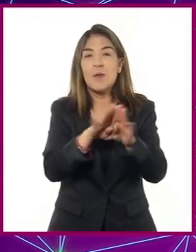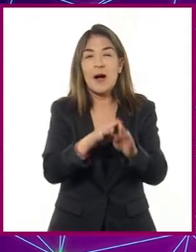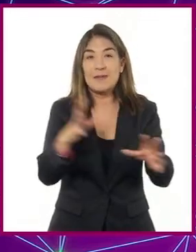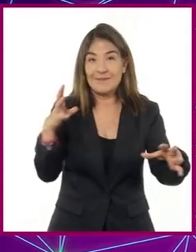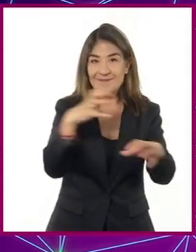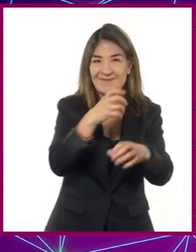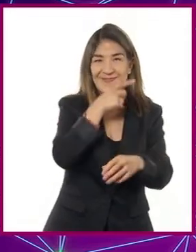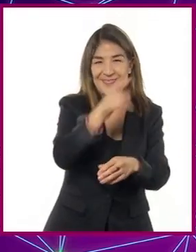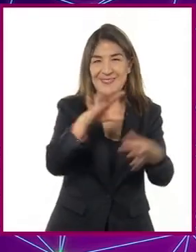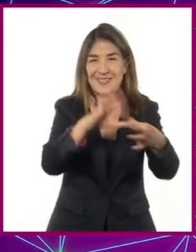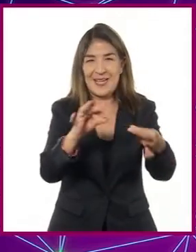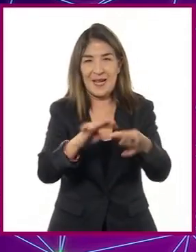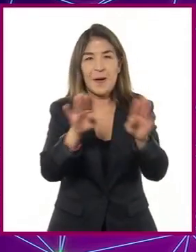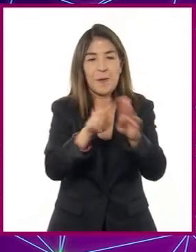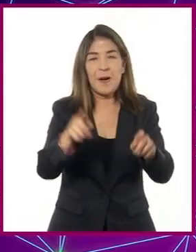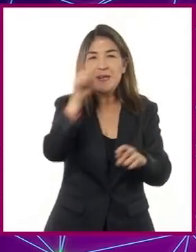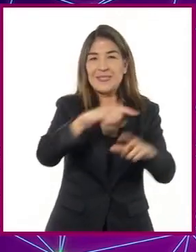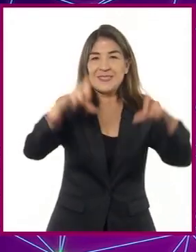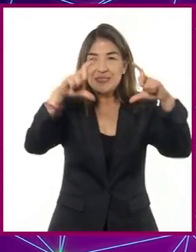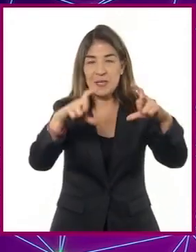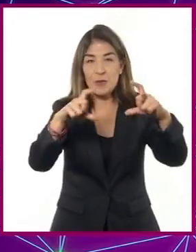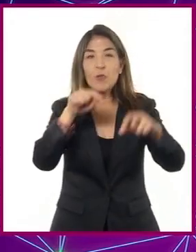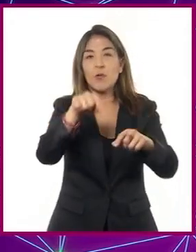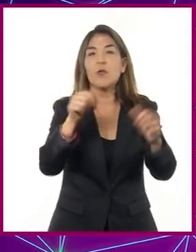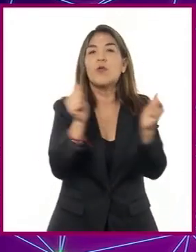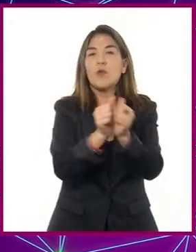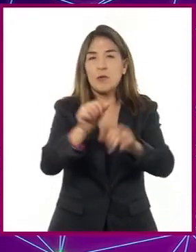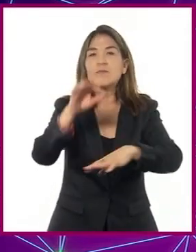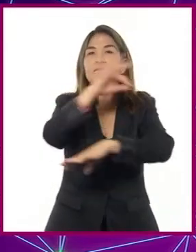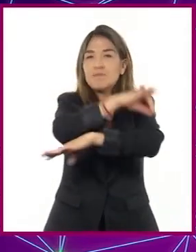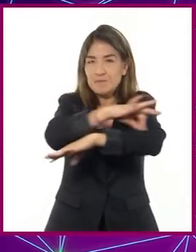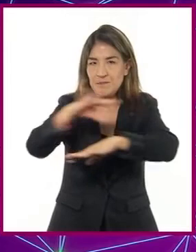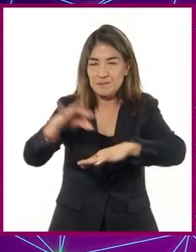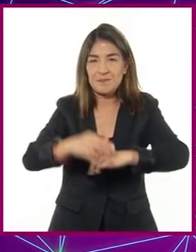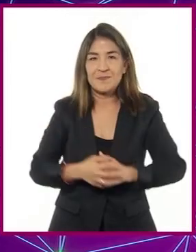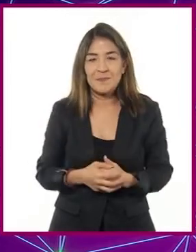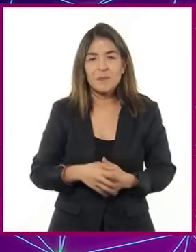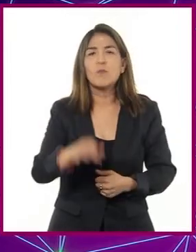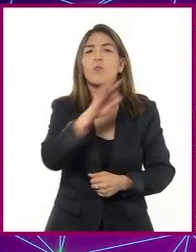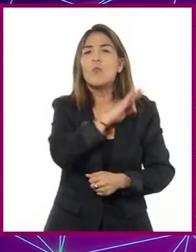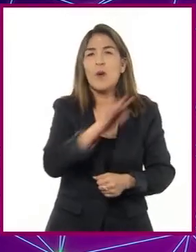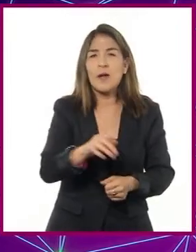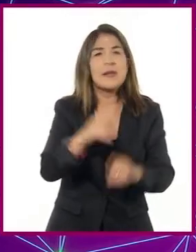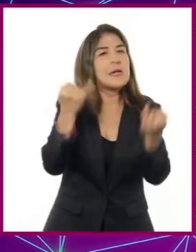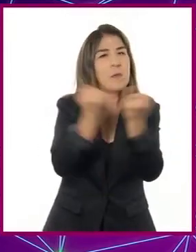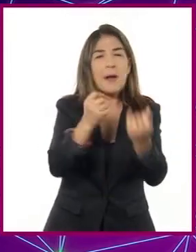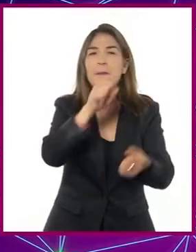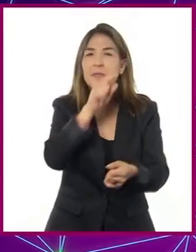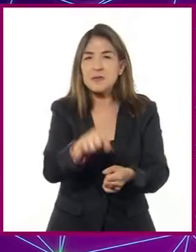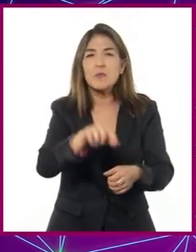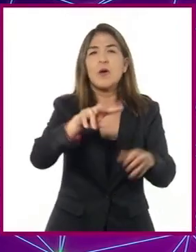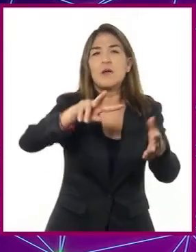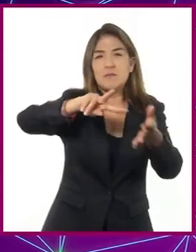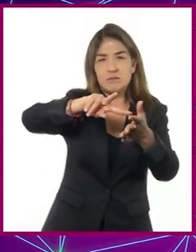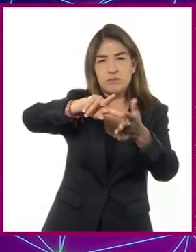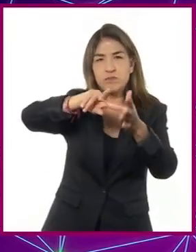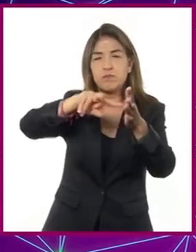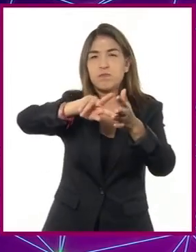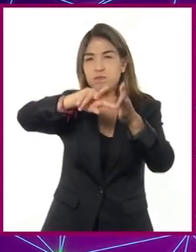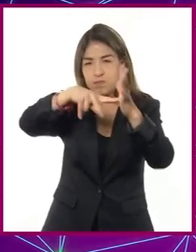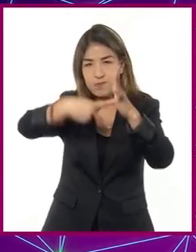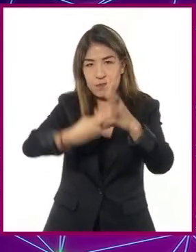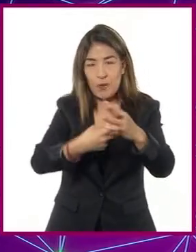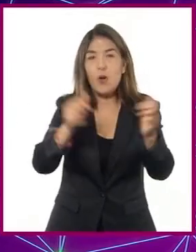círculo y el postulado correspondiente, se puede trazar otro círculo, pero